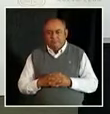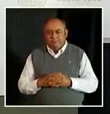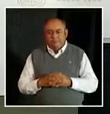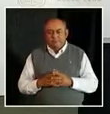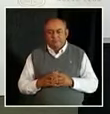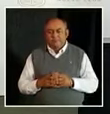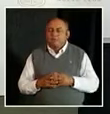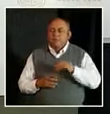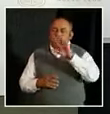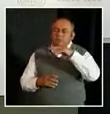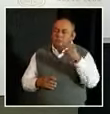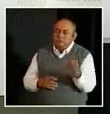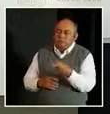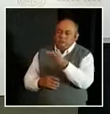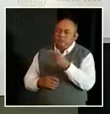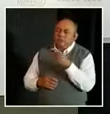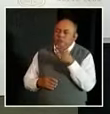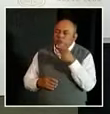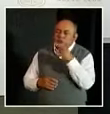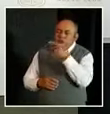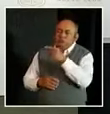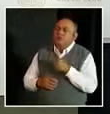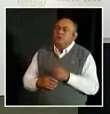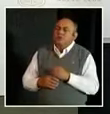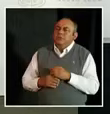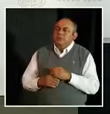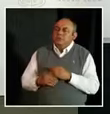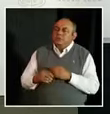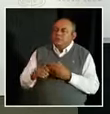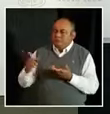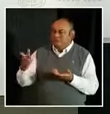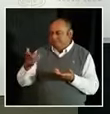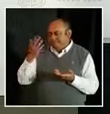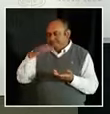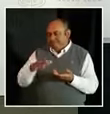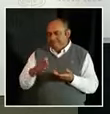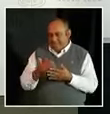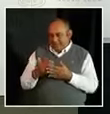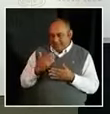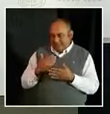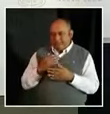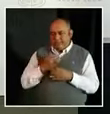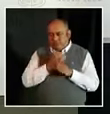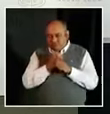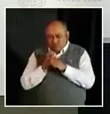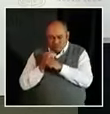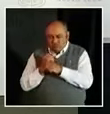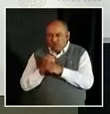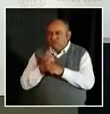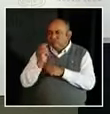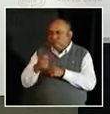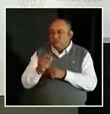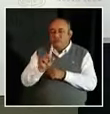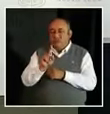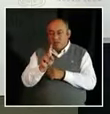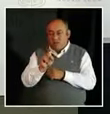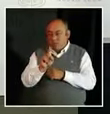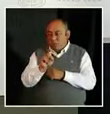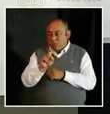Arquitecto, buenos días. Preguntarle acerca de, bueno, existe un estudio que asegura que el agua ha aumentado hasta